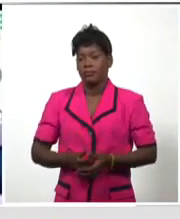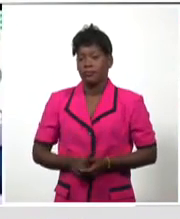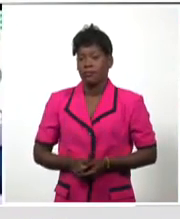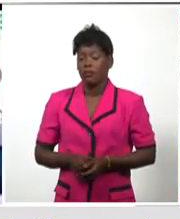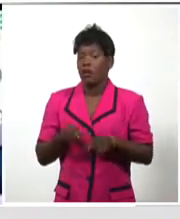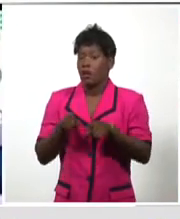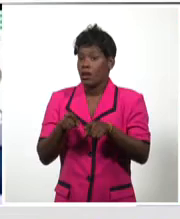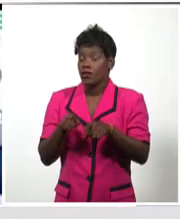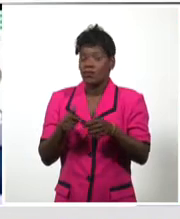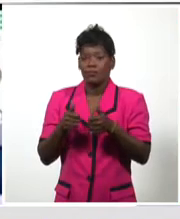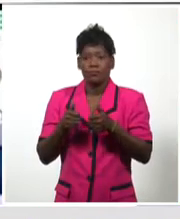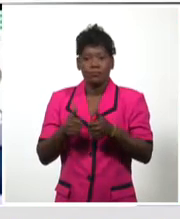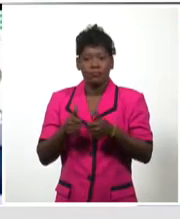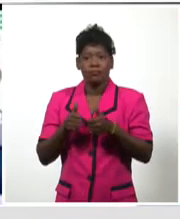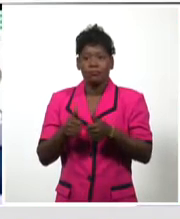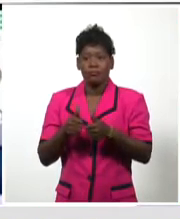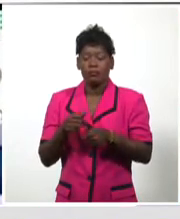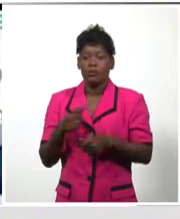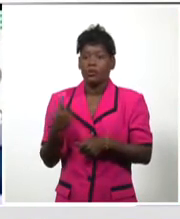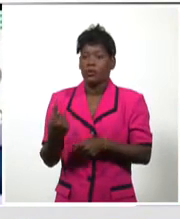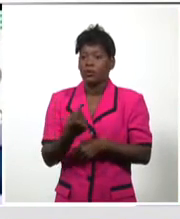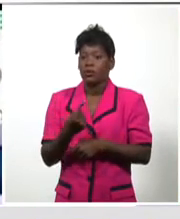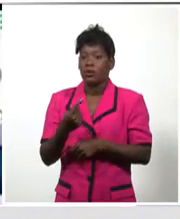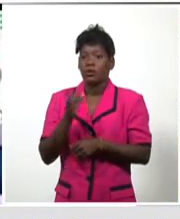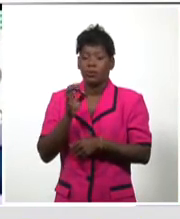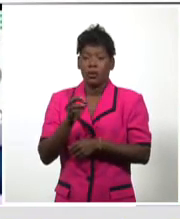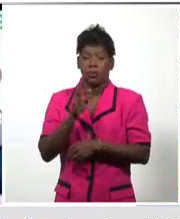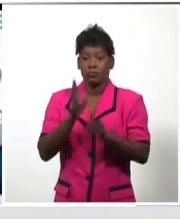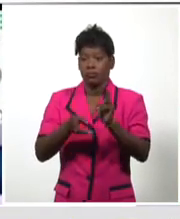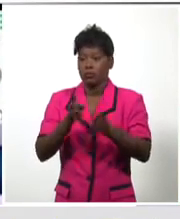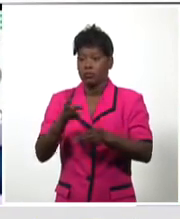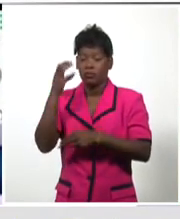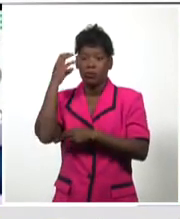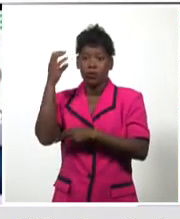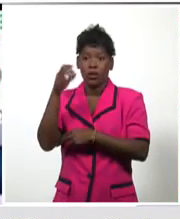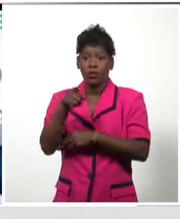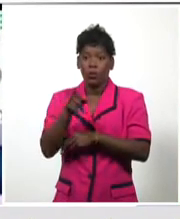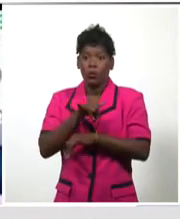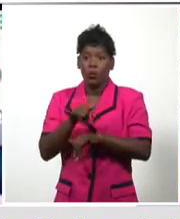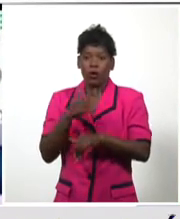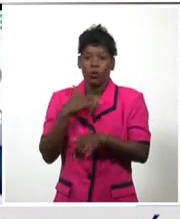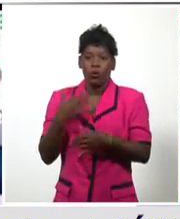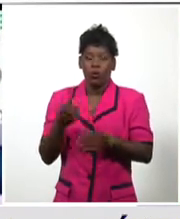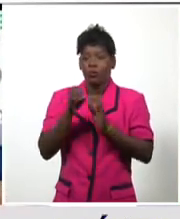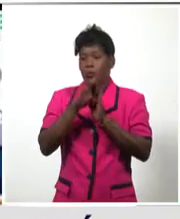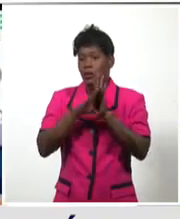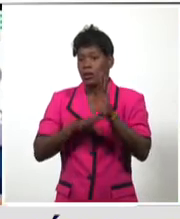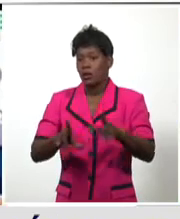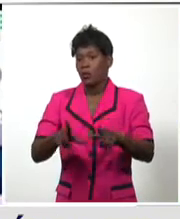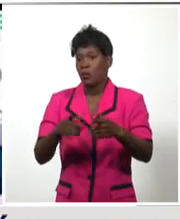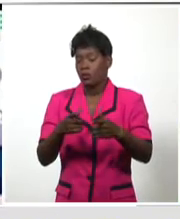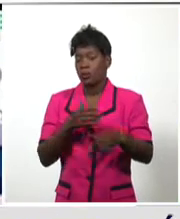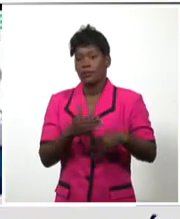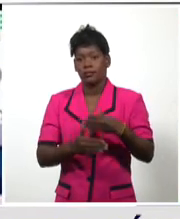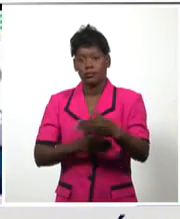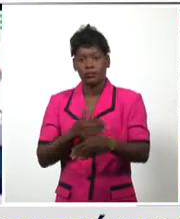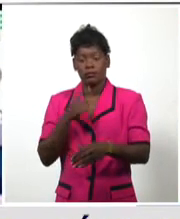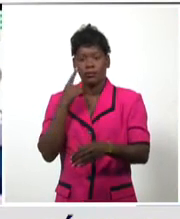decisivo para que la dirección del país tome las medidas más adecuadas, más pertinentes al amparo también de la ciencia, como ha venido haciendo desde que